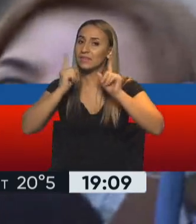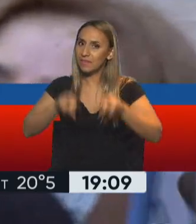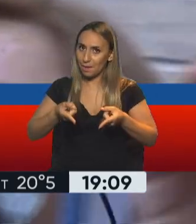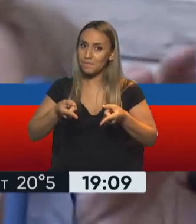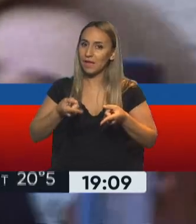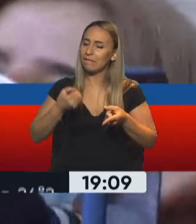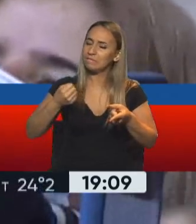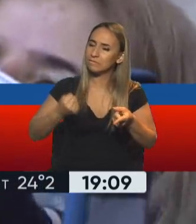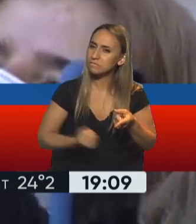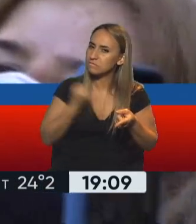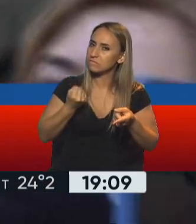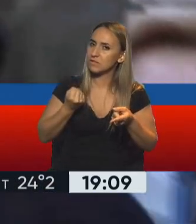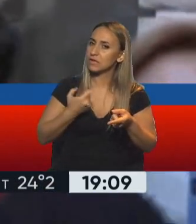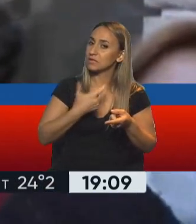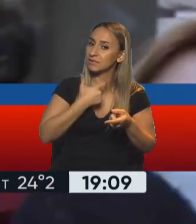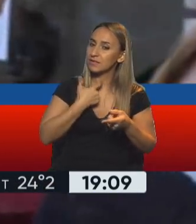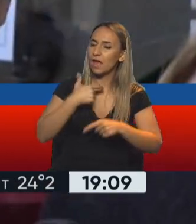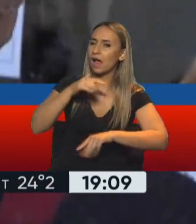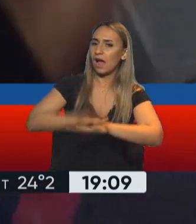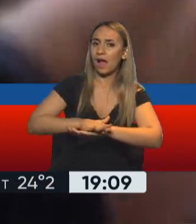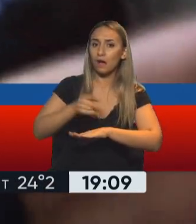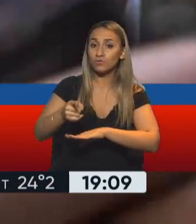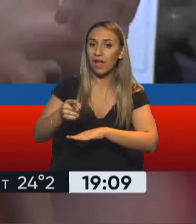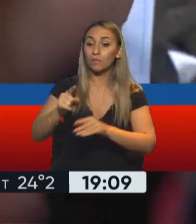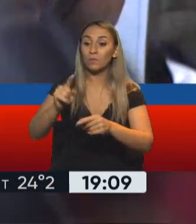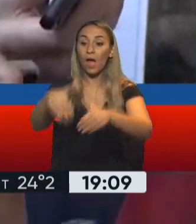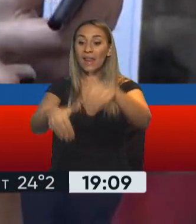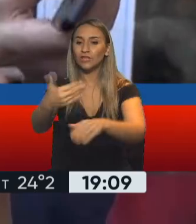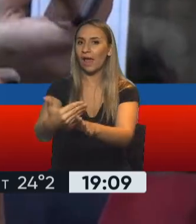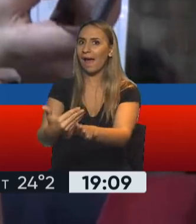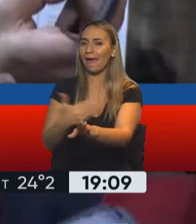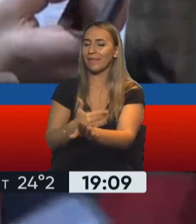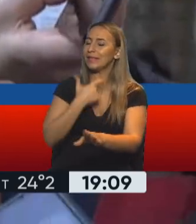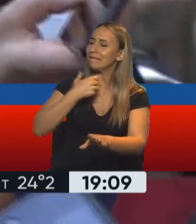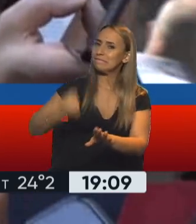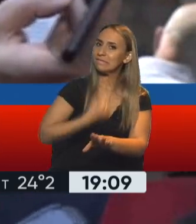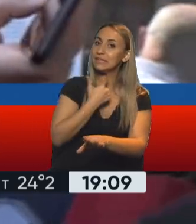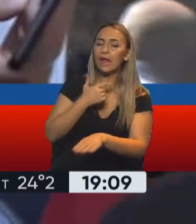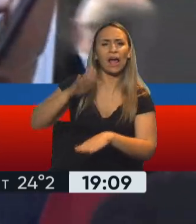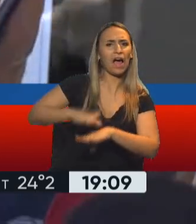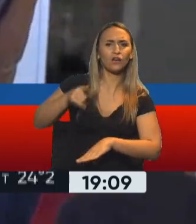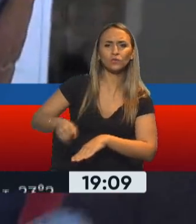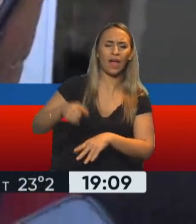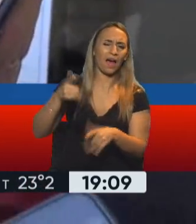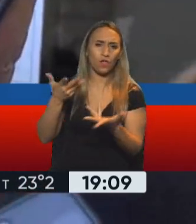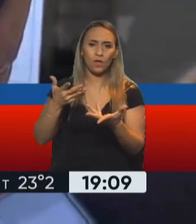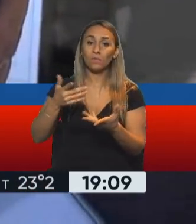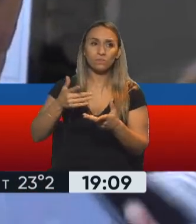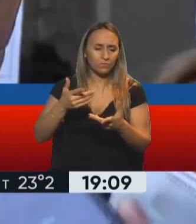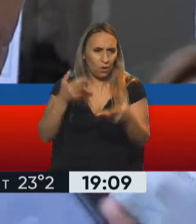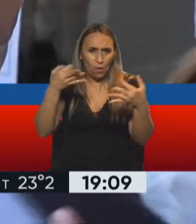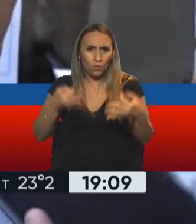pretensión de querer procesarlo antes de las elecciones por este escándalo que ha generado en pleno proceso